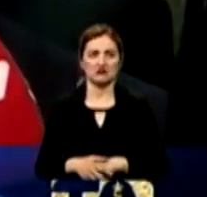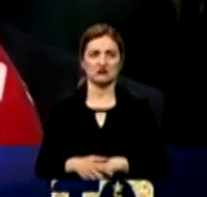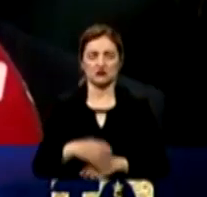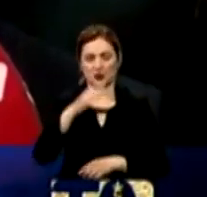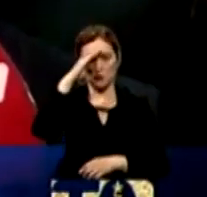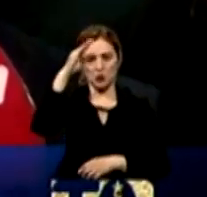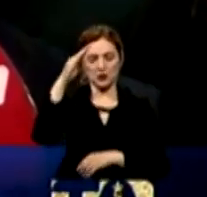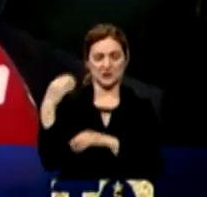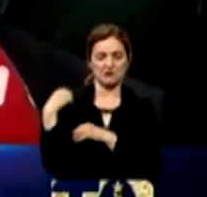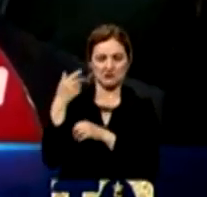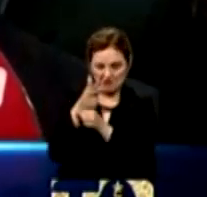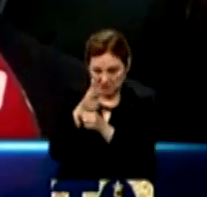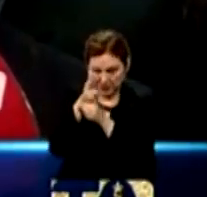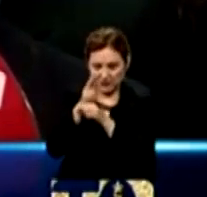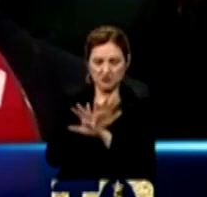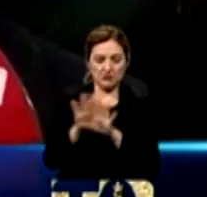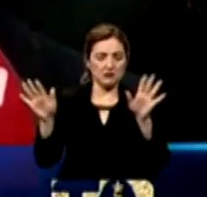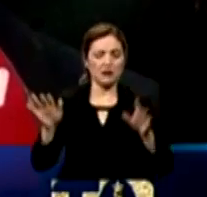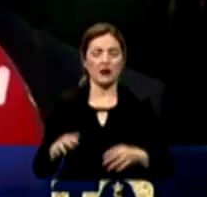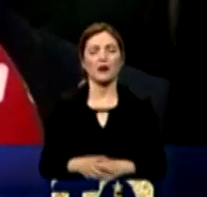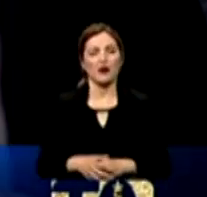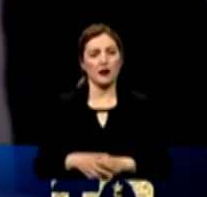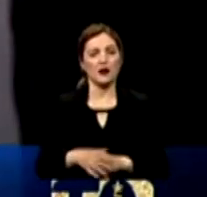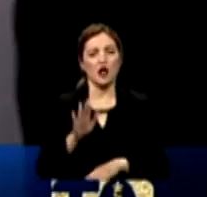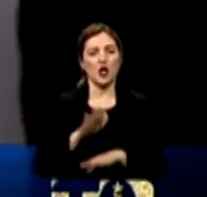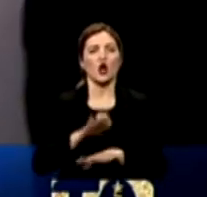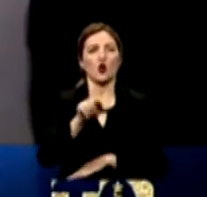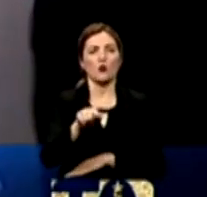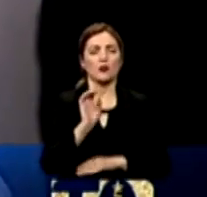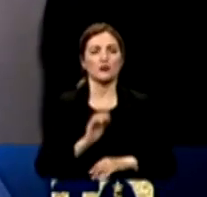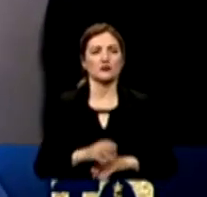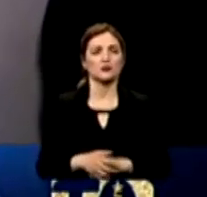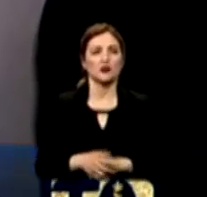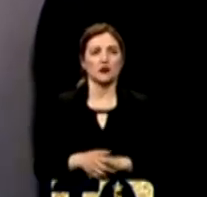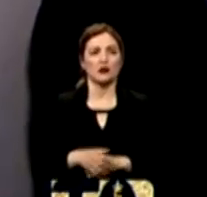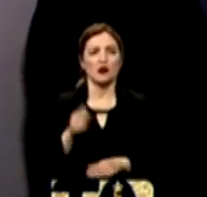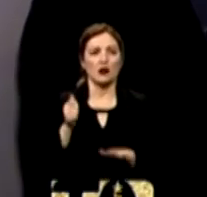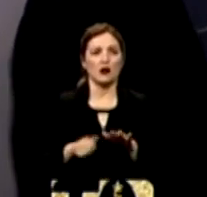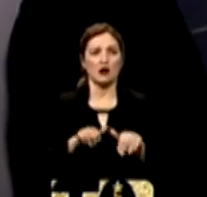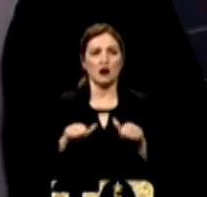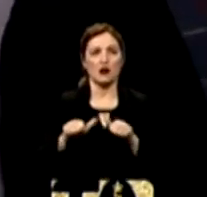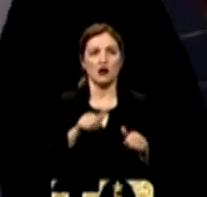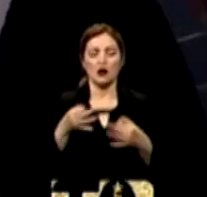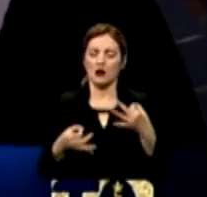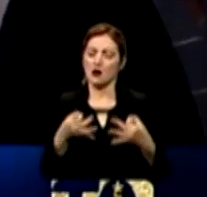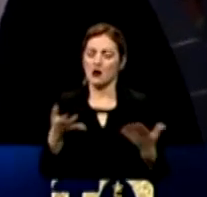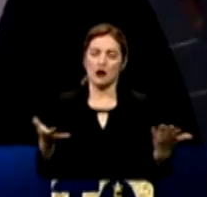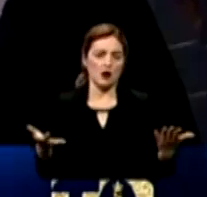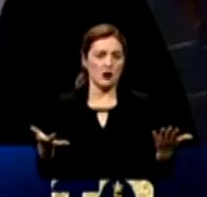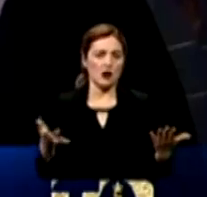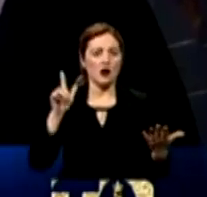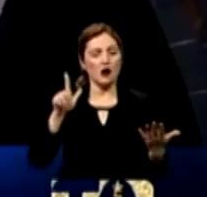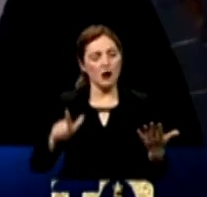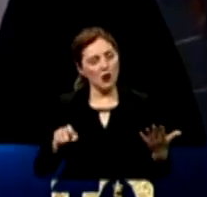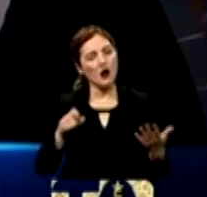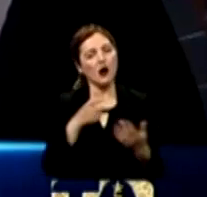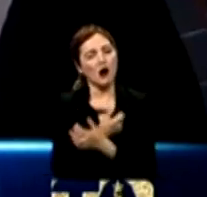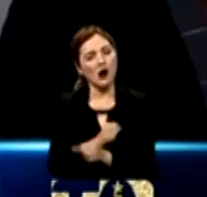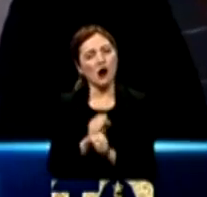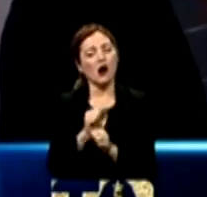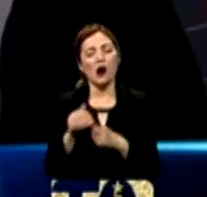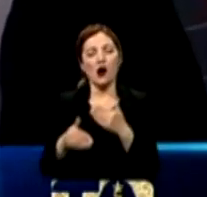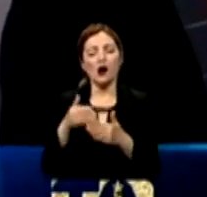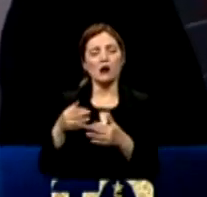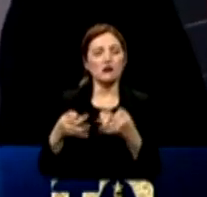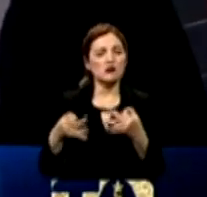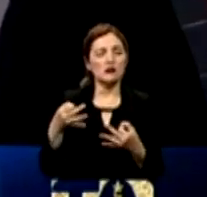responsabilidad del procesado en esta causa. Que el señor juez, si administra justicia, tendrá que dar el sobreseimiento. Si nos llama a